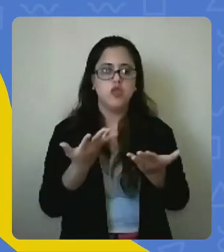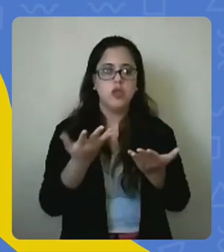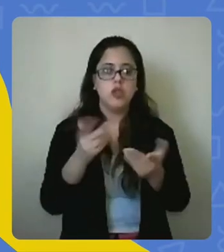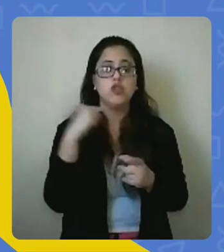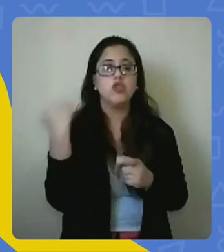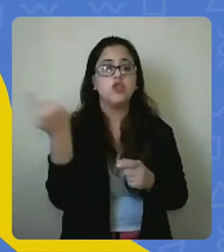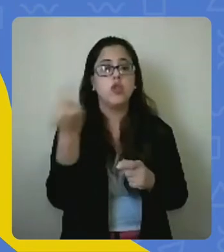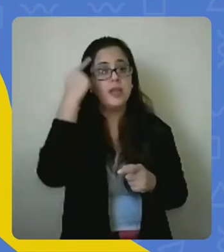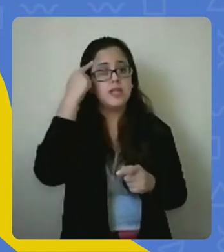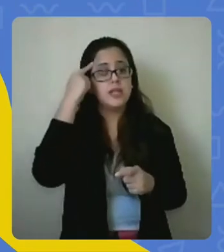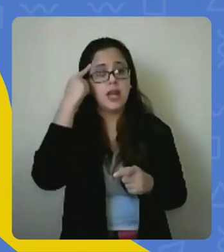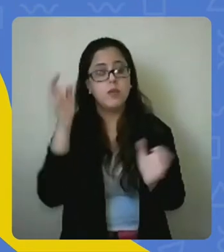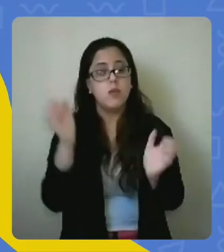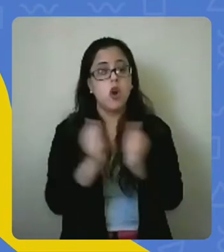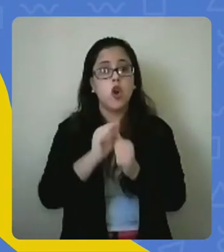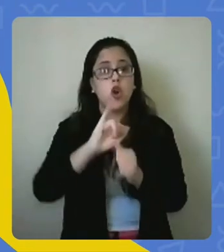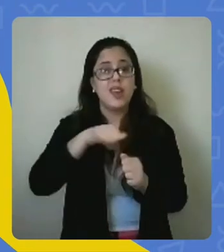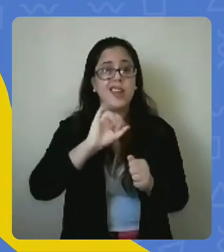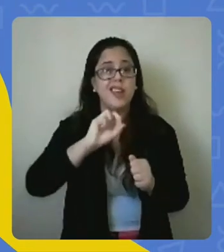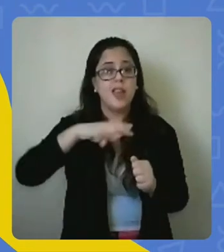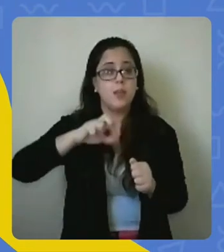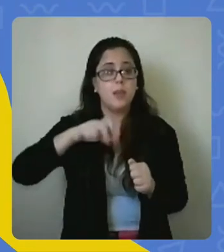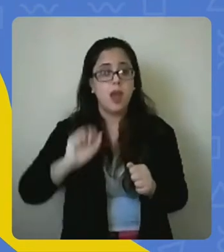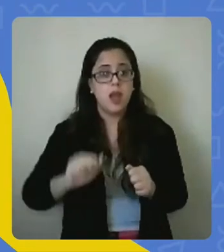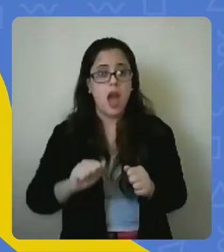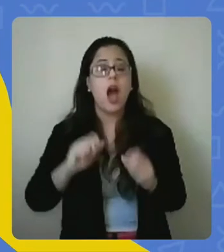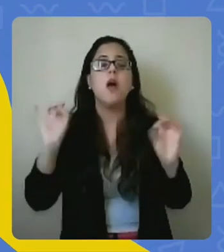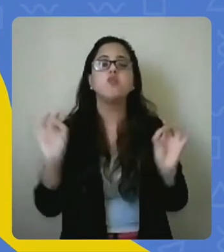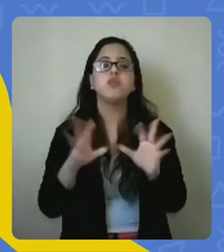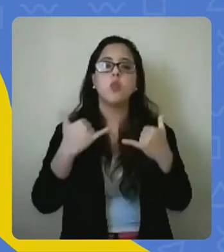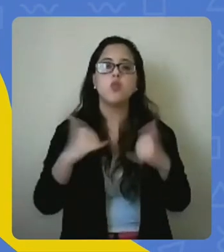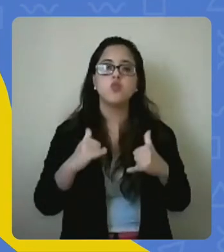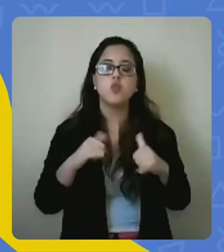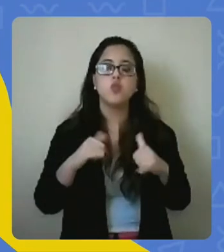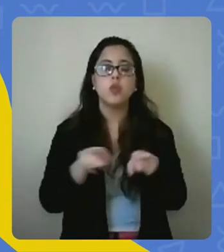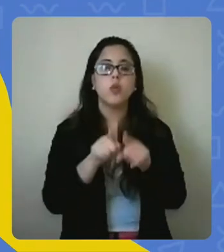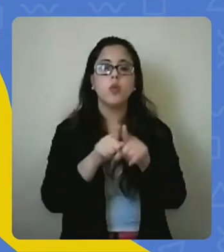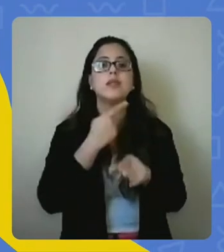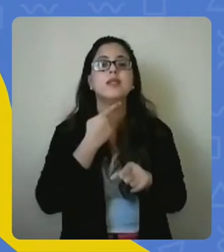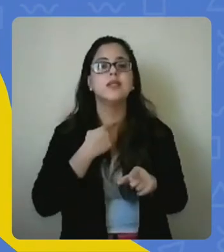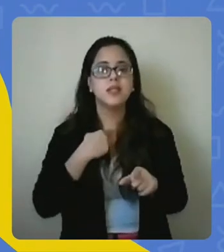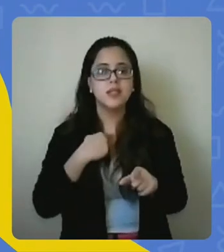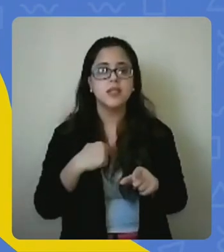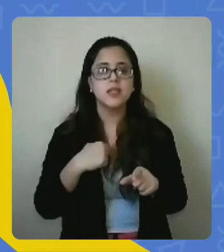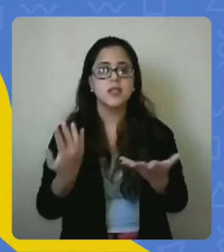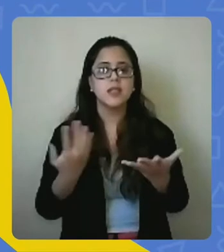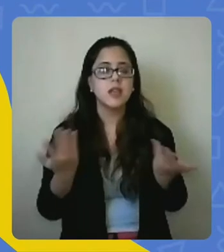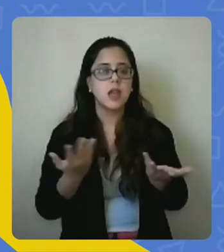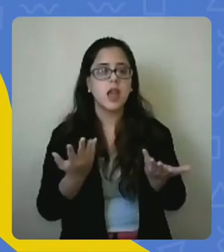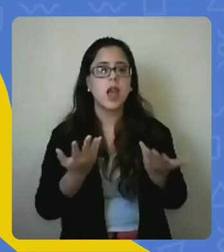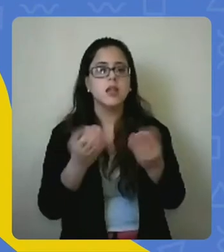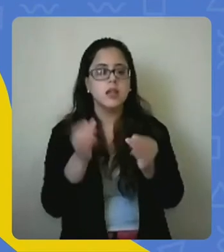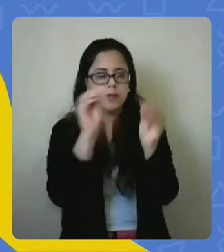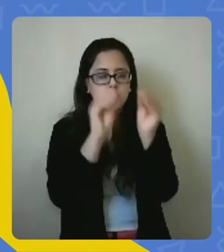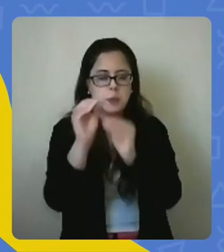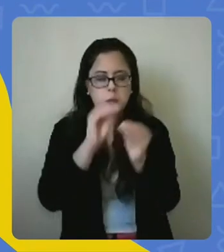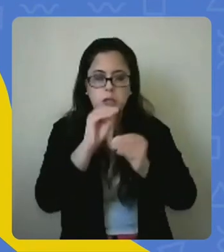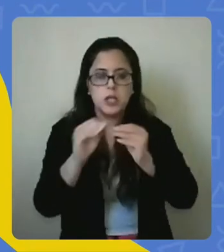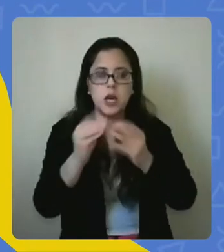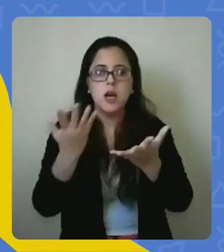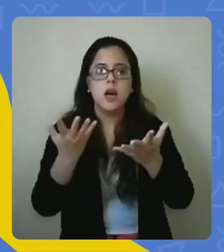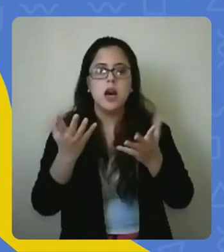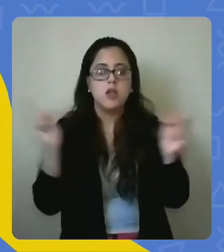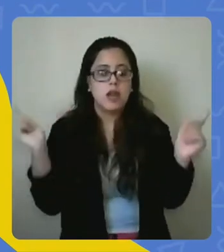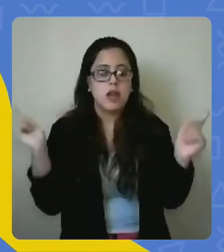en su momento que el juego podía ser una manera interesante de armar como una síntesis de lo que los chicos aprendían en